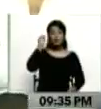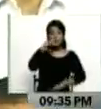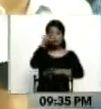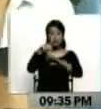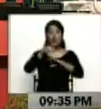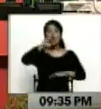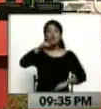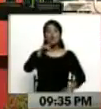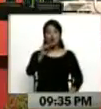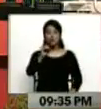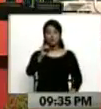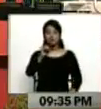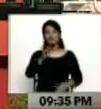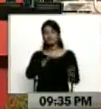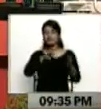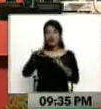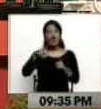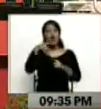presente